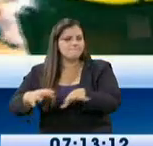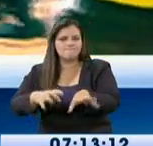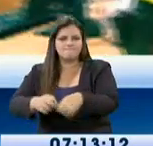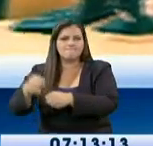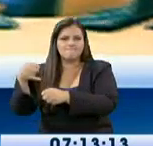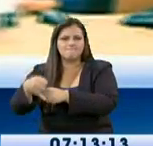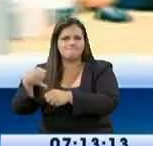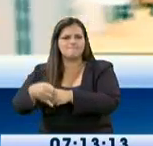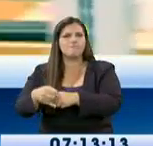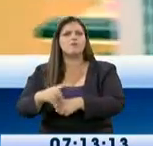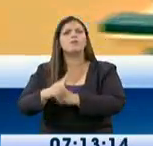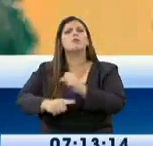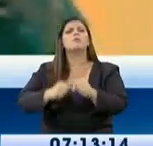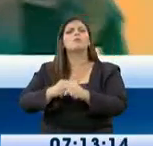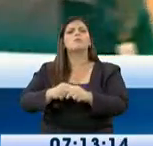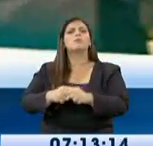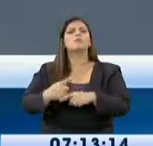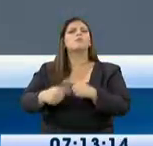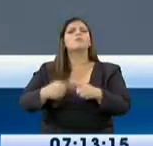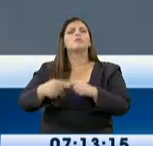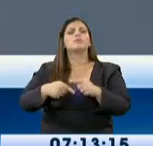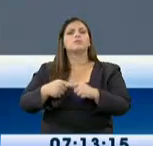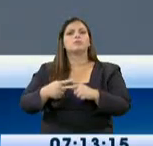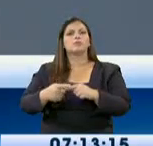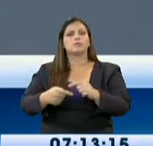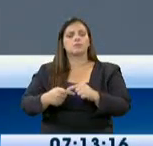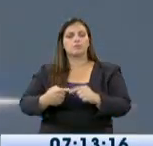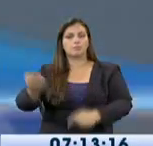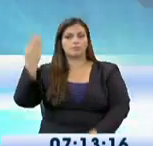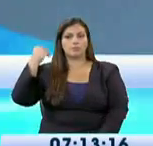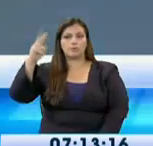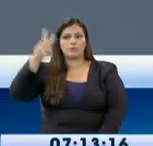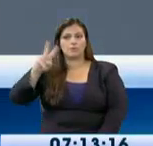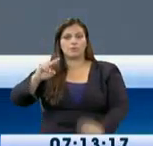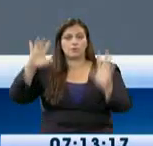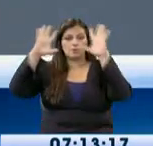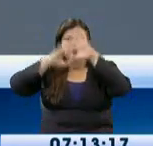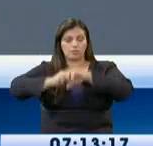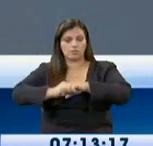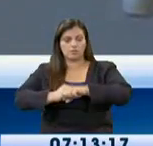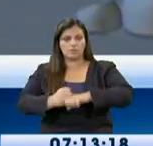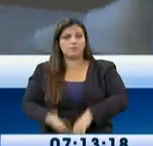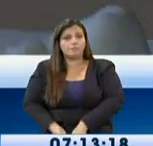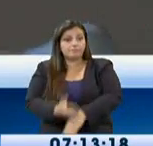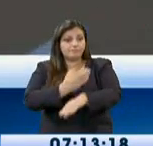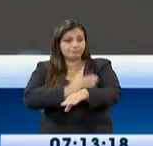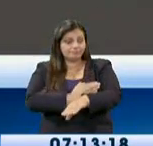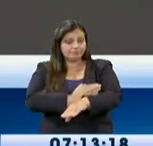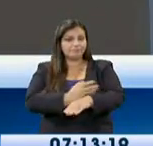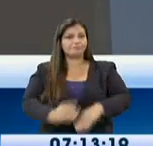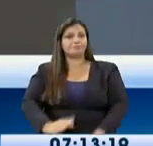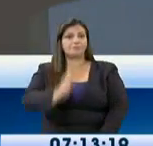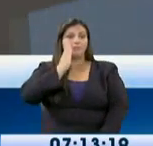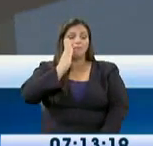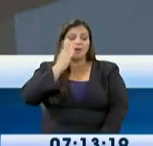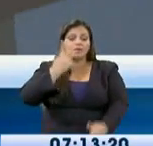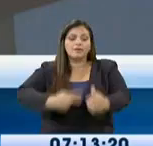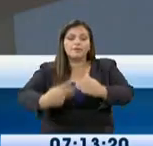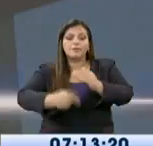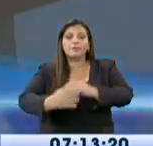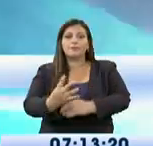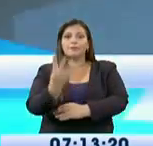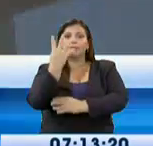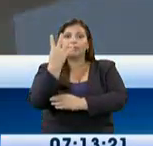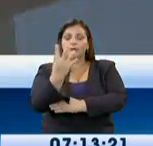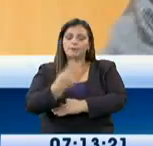viernes. Ella había ido a visitar a su progenitora en la cooperativa Esmeralda Chiquito, sur de Guayaquil, y llevó a sus 4 hijos.